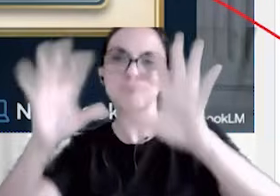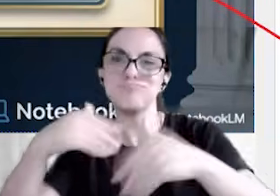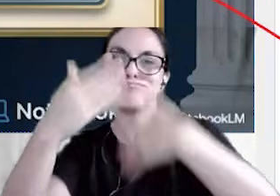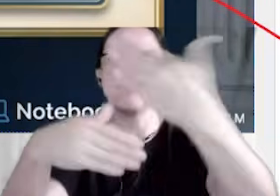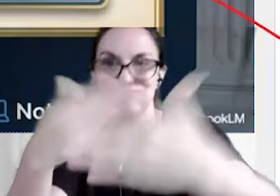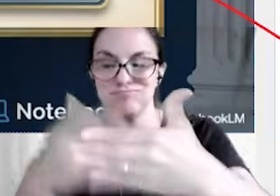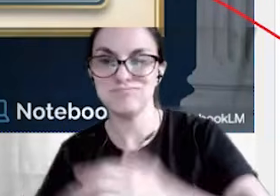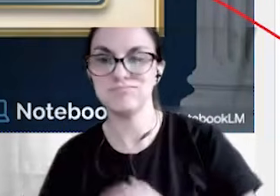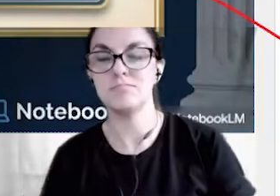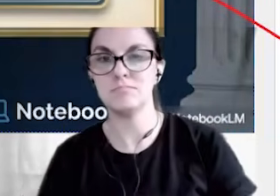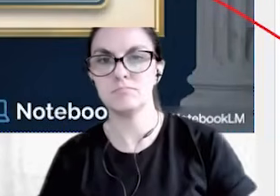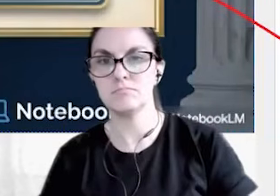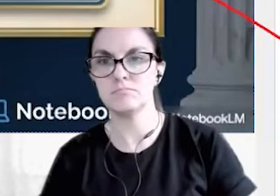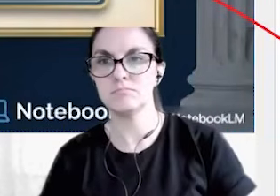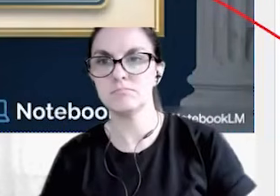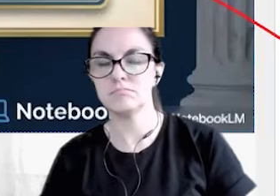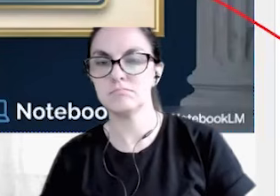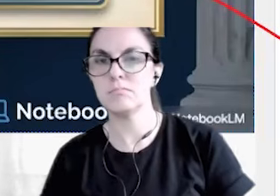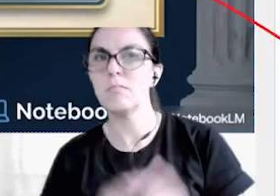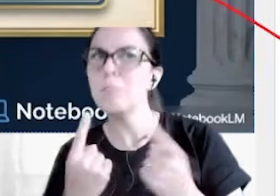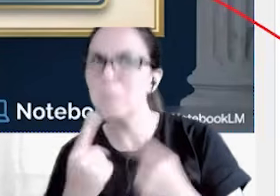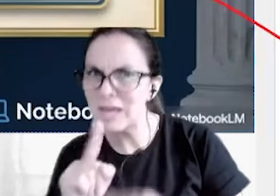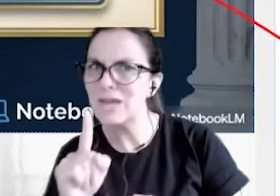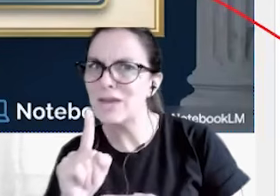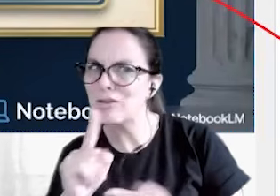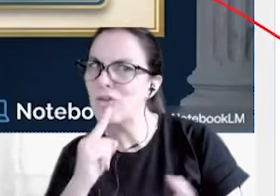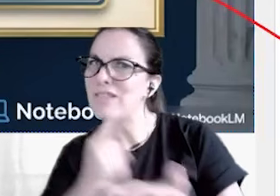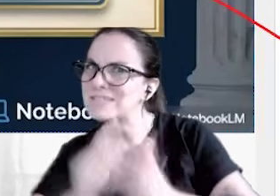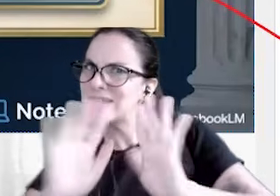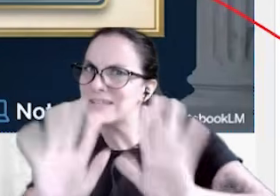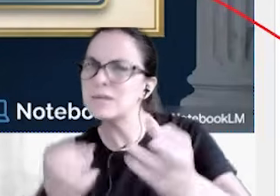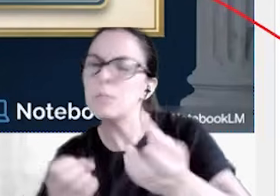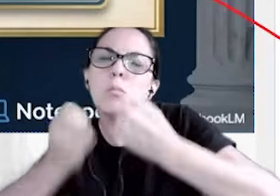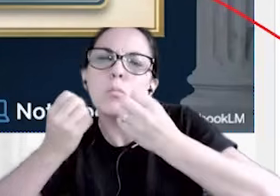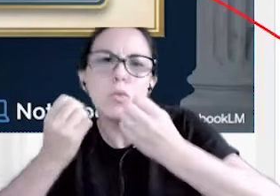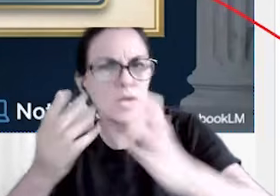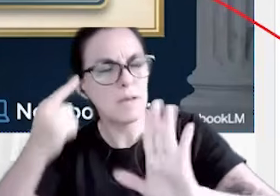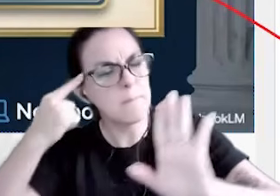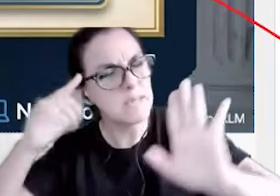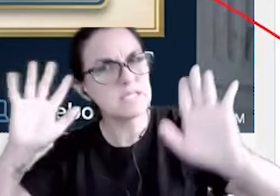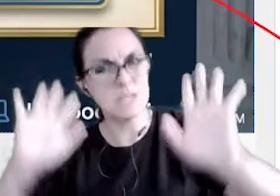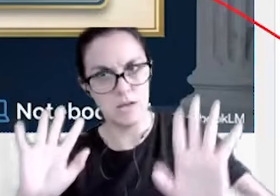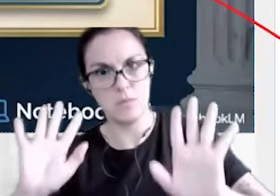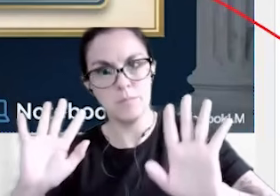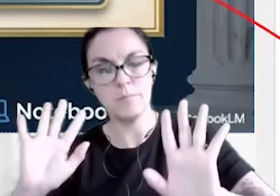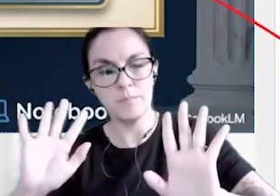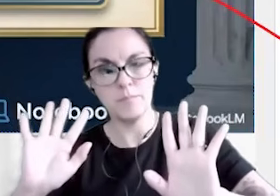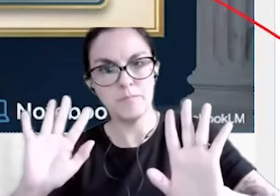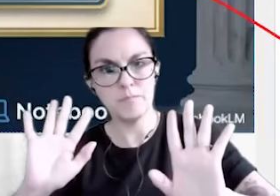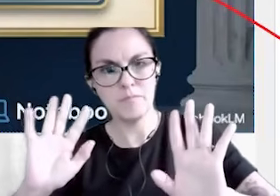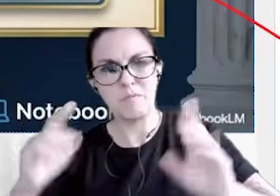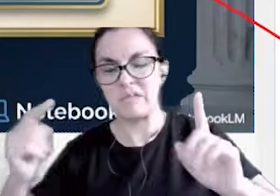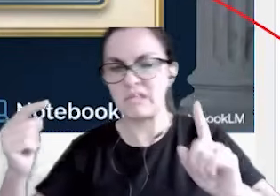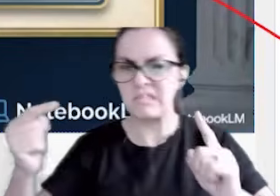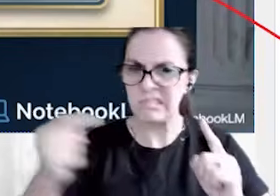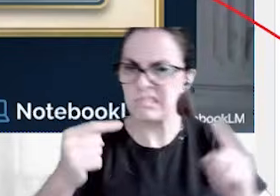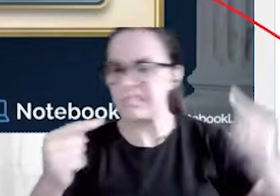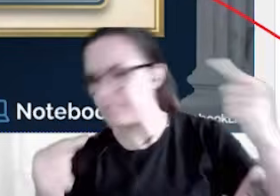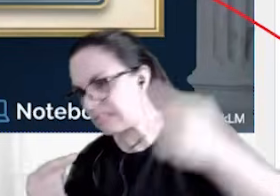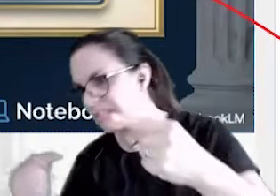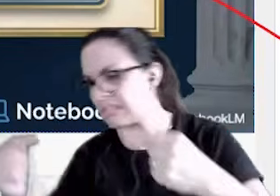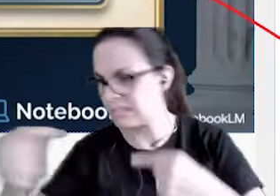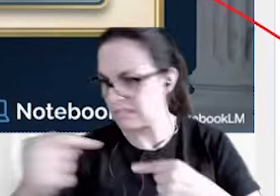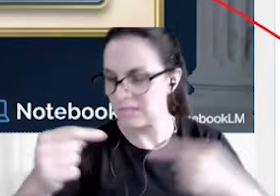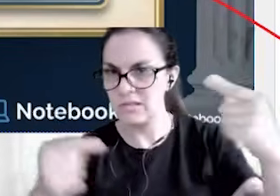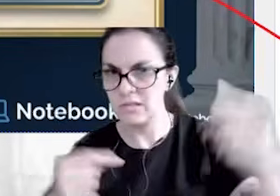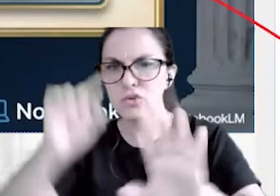corresponder, sino que se lo abrió precisamente porque entendía que con toda esta contradicción que había, no solamente